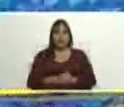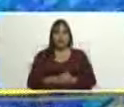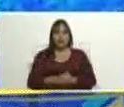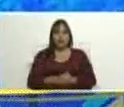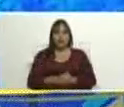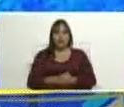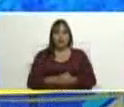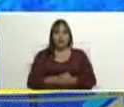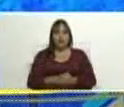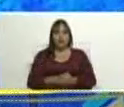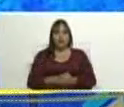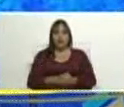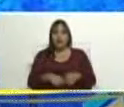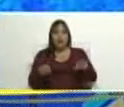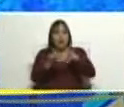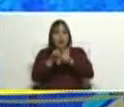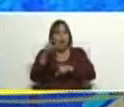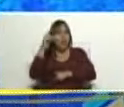un día como hoy,